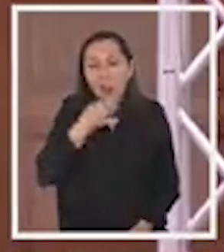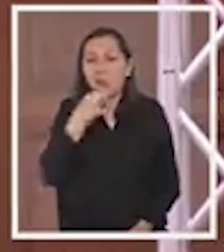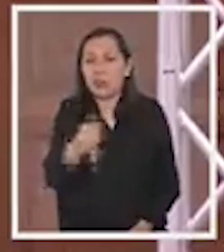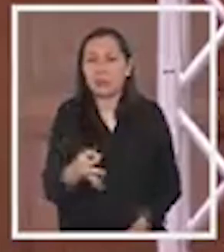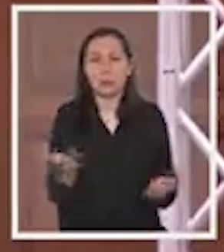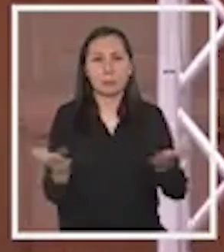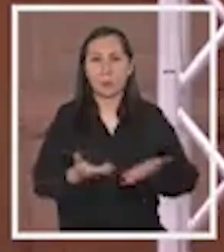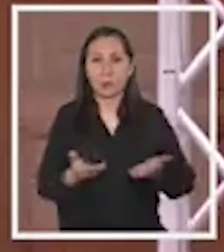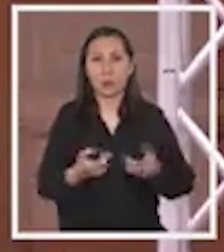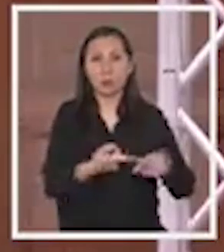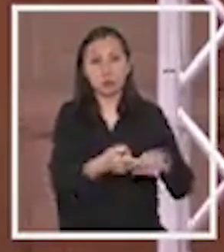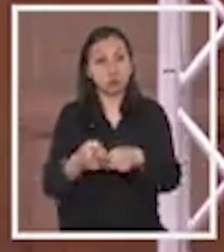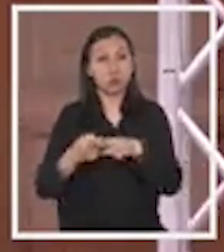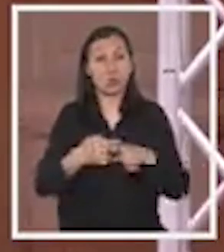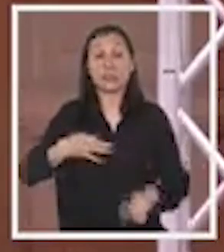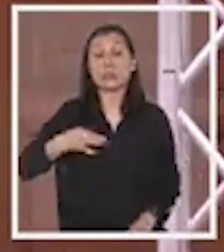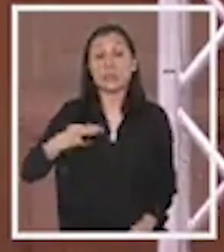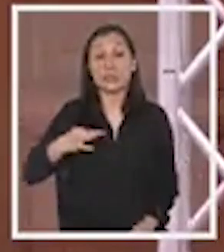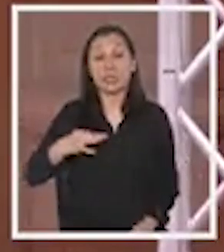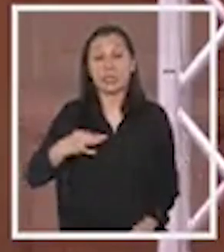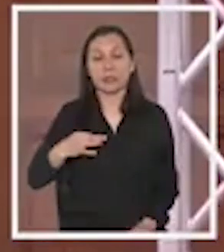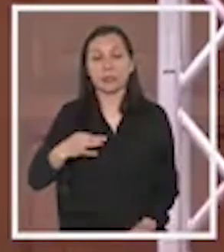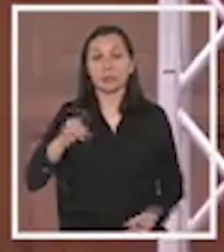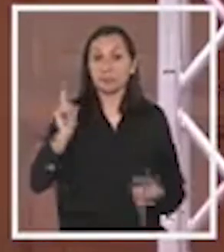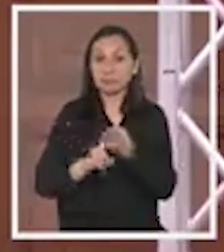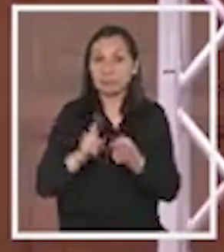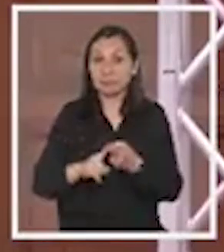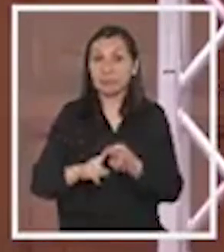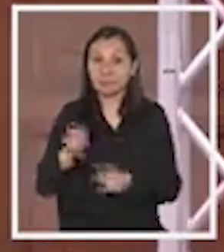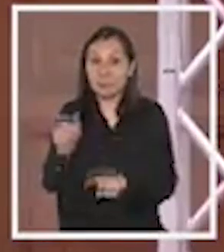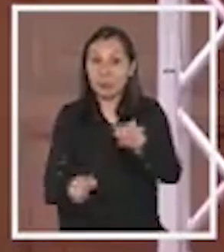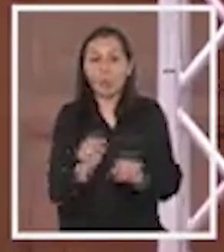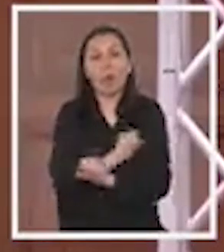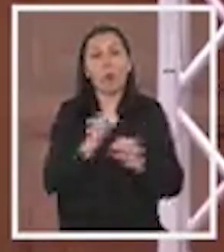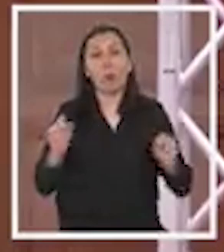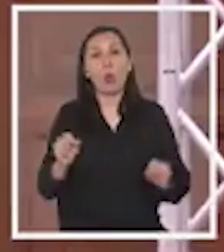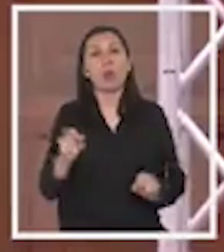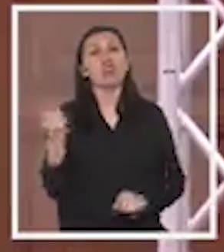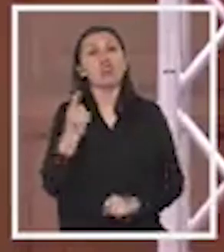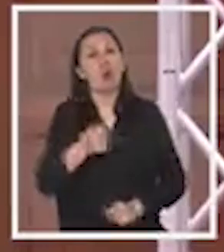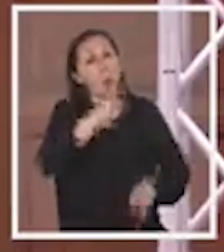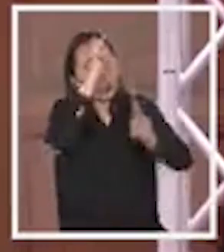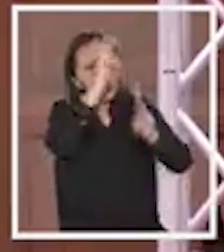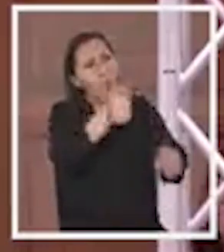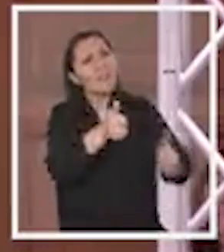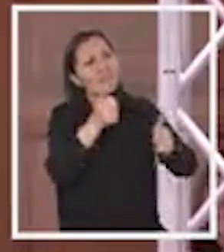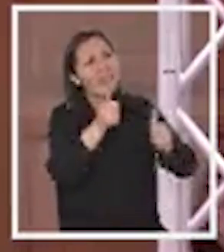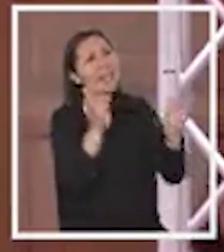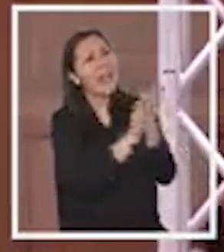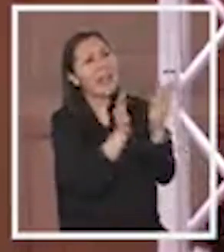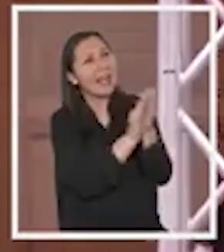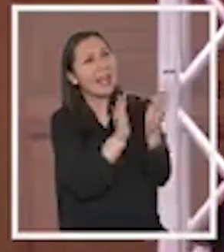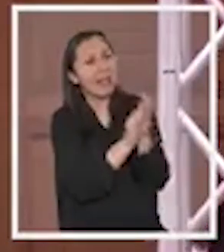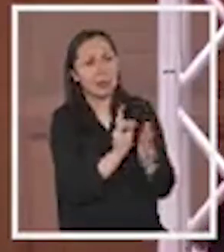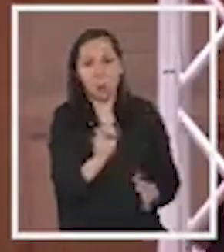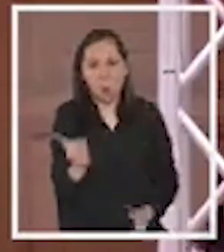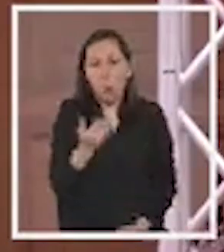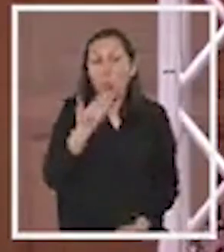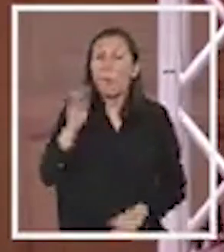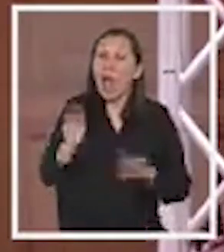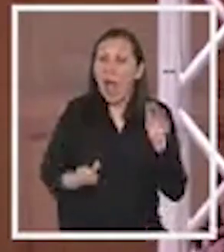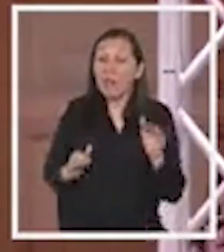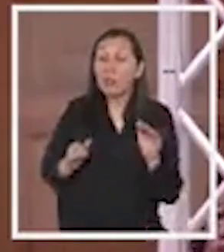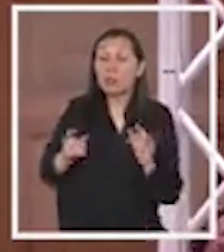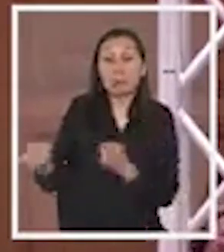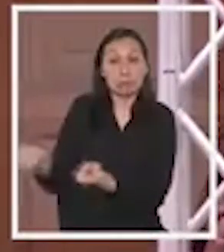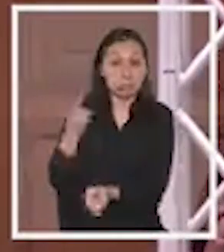porque la sociedad civil y la participación ciudadana no puede servirnos solamente cuando estamos a favor. A veces, de seguro, también